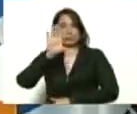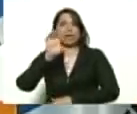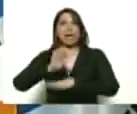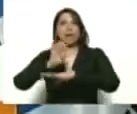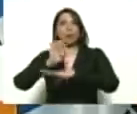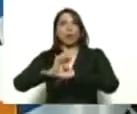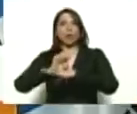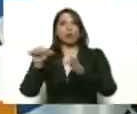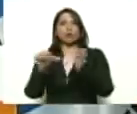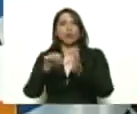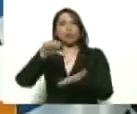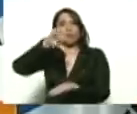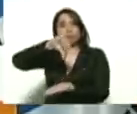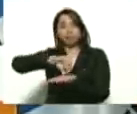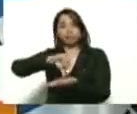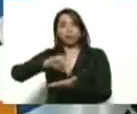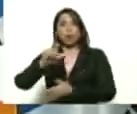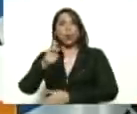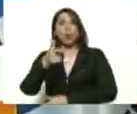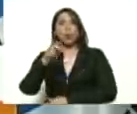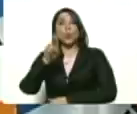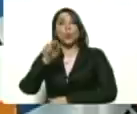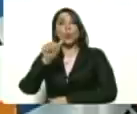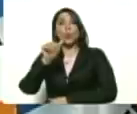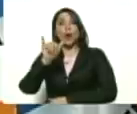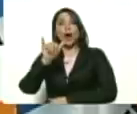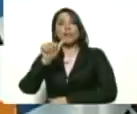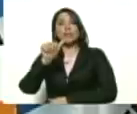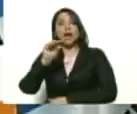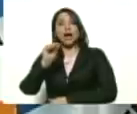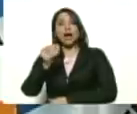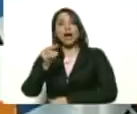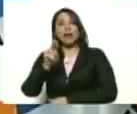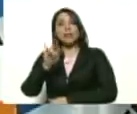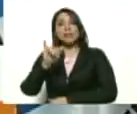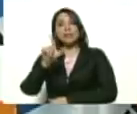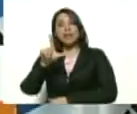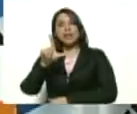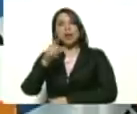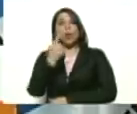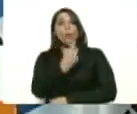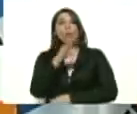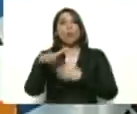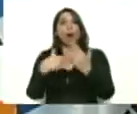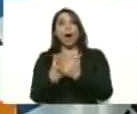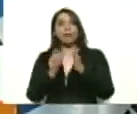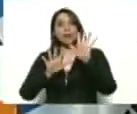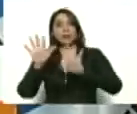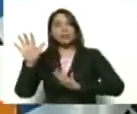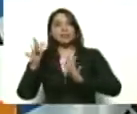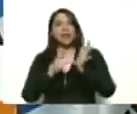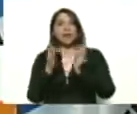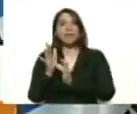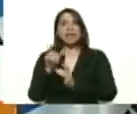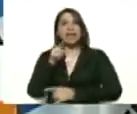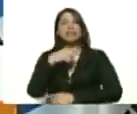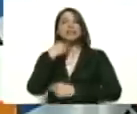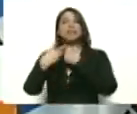donde la capital es Guayaquil, del 1 al 15 de abril, ese vocero gubernamental calcula